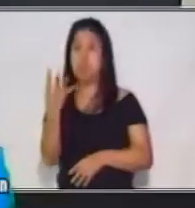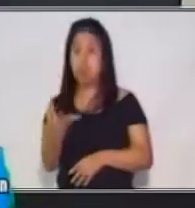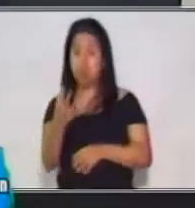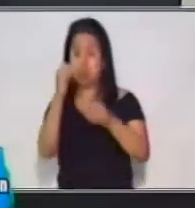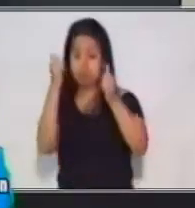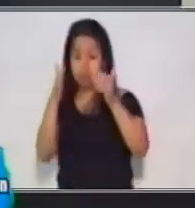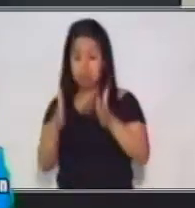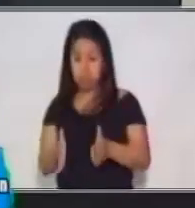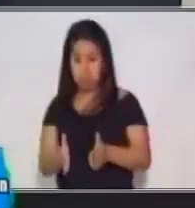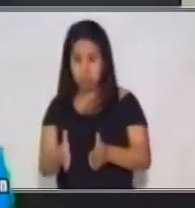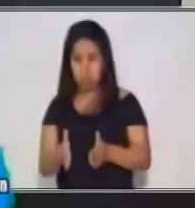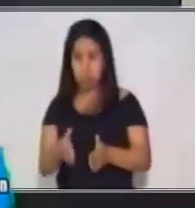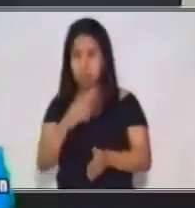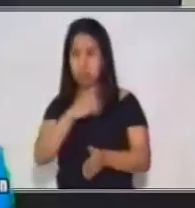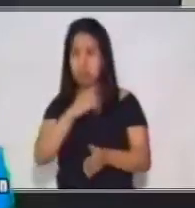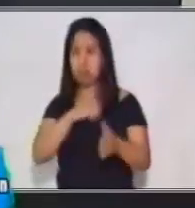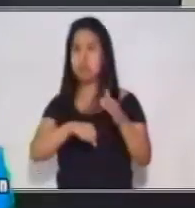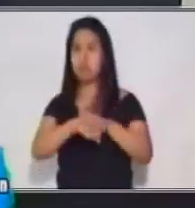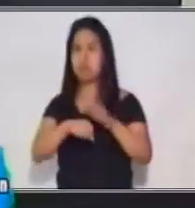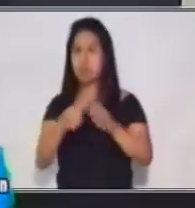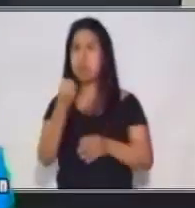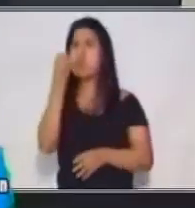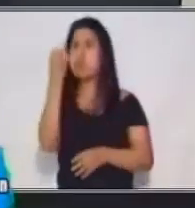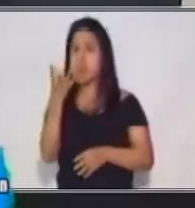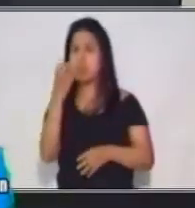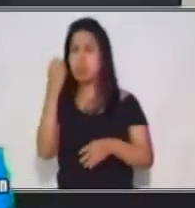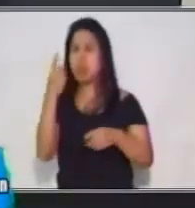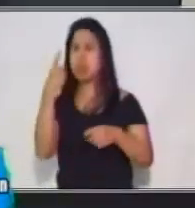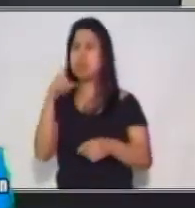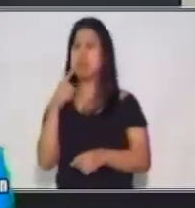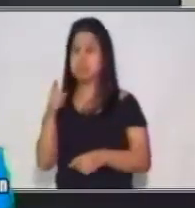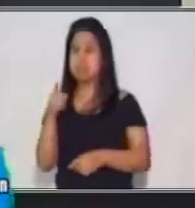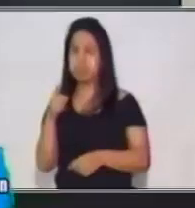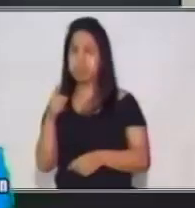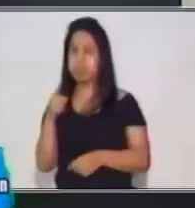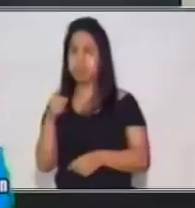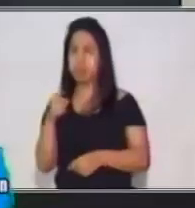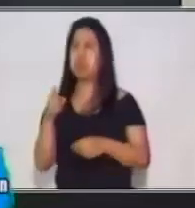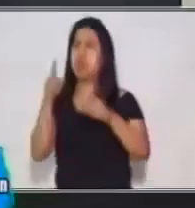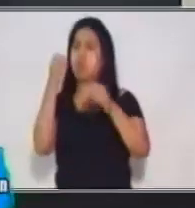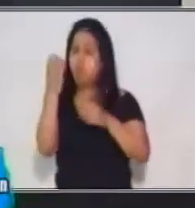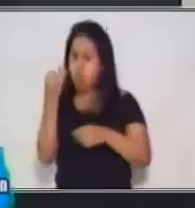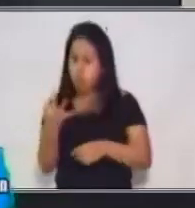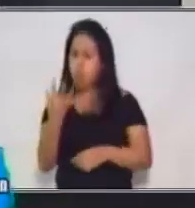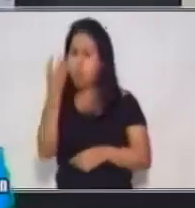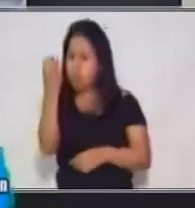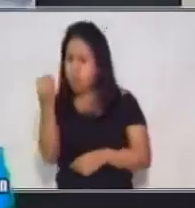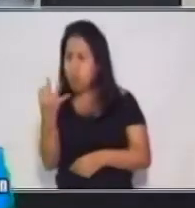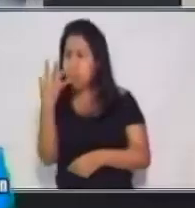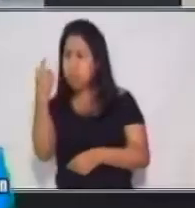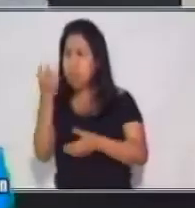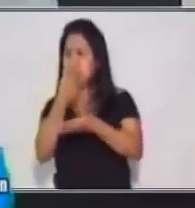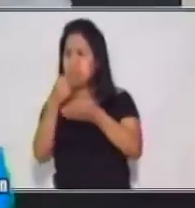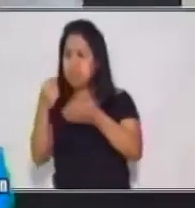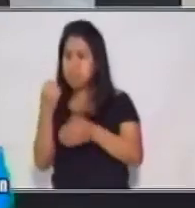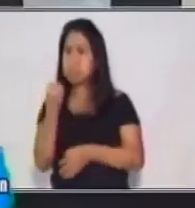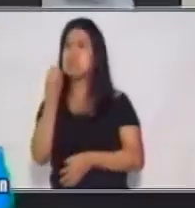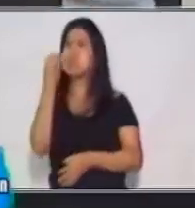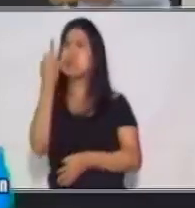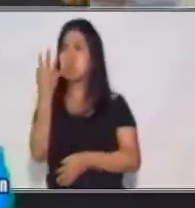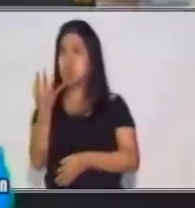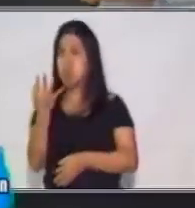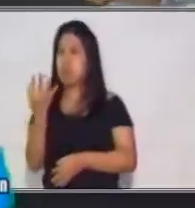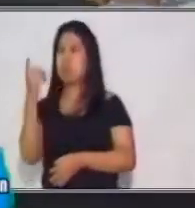esta pregunta. ¿Cuántos alumnos prefieren fútbol? Entonces, vamos a observar nuestra tabla y vamos